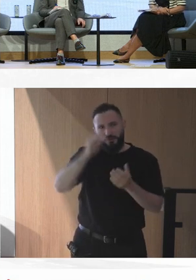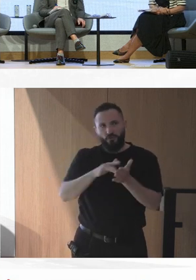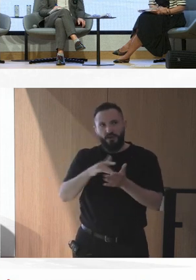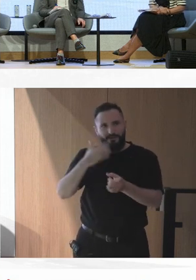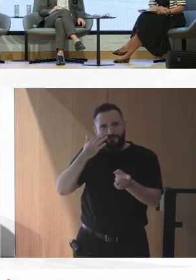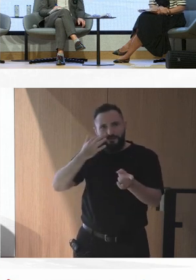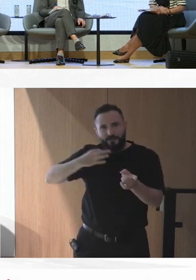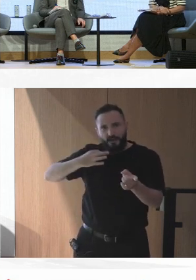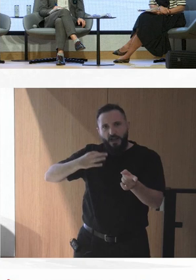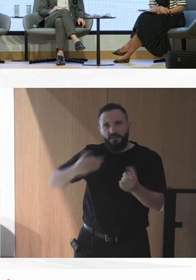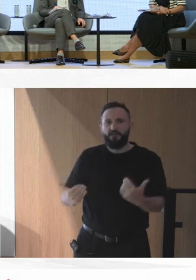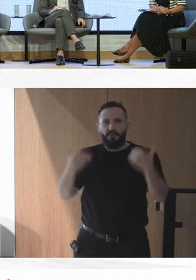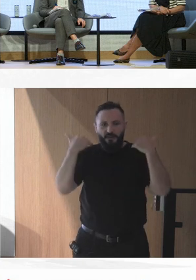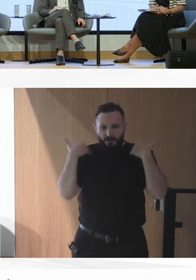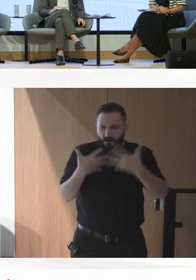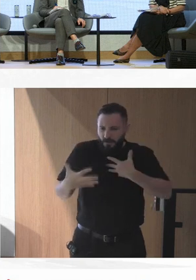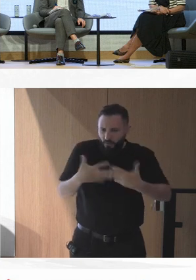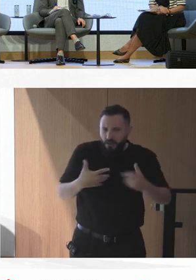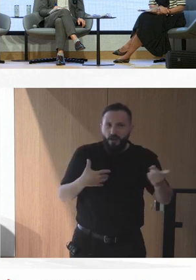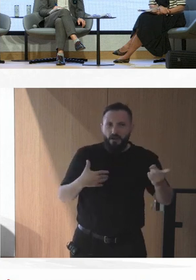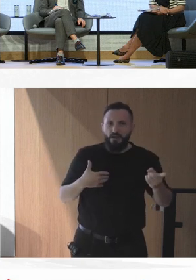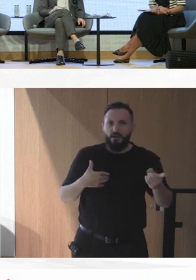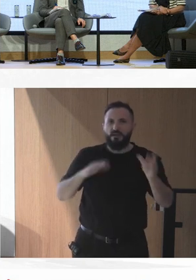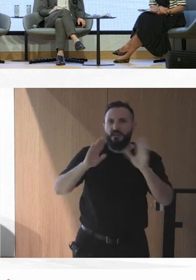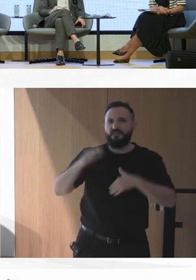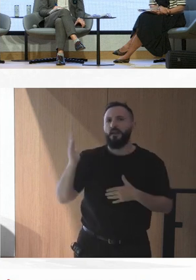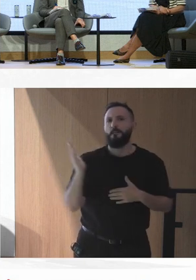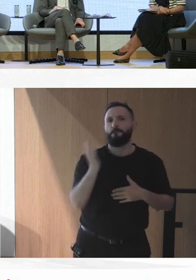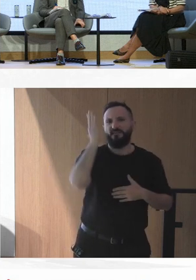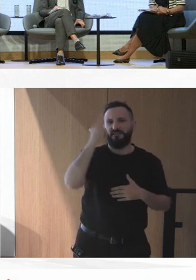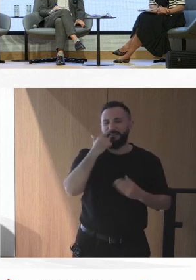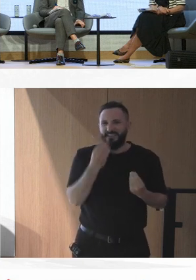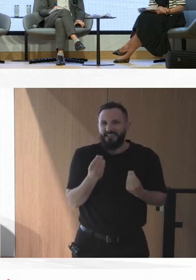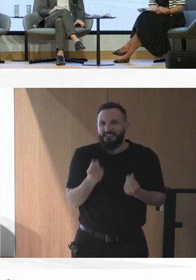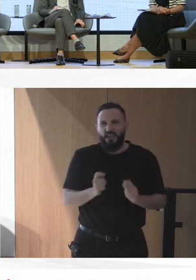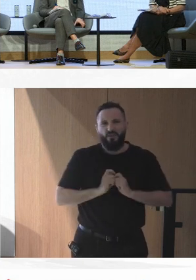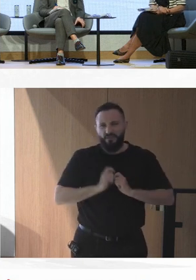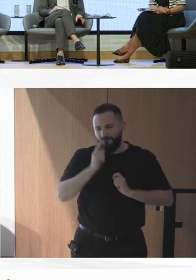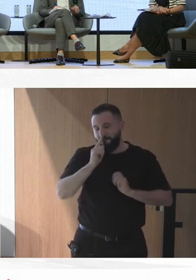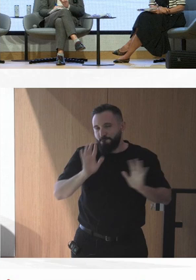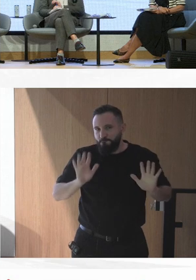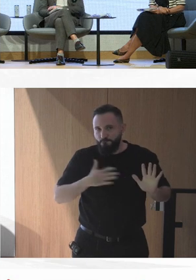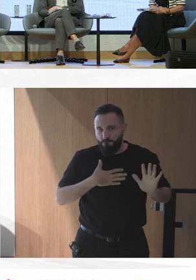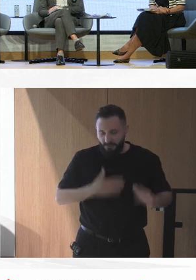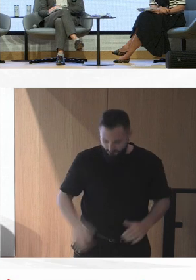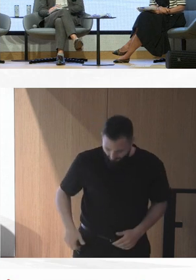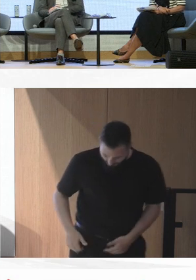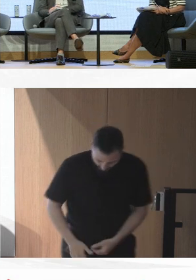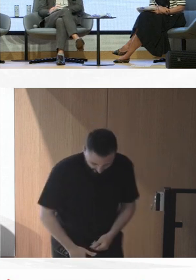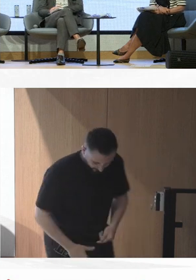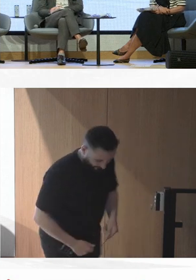penalmente responsable, ¿no?, y te hubieran puesto una pena, ¿no? Esa es la sensación que yo tengo.